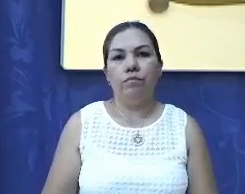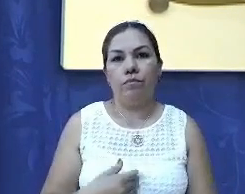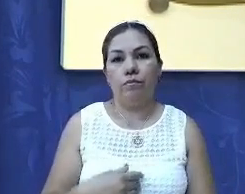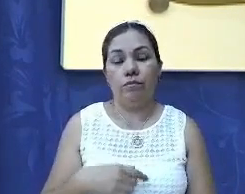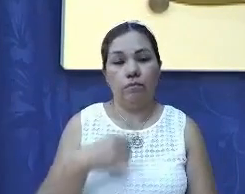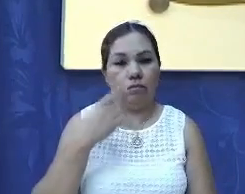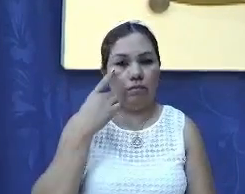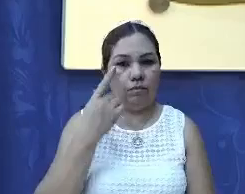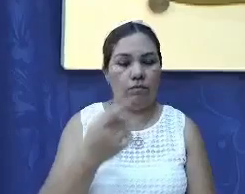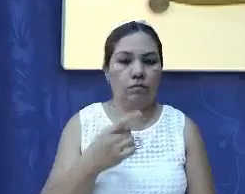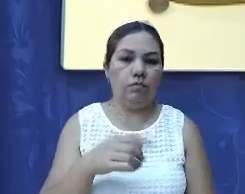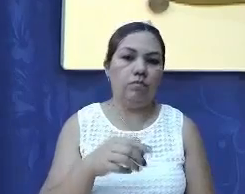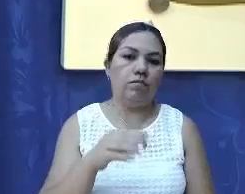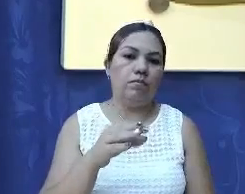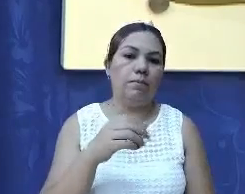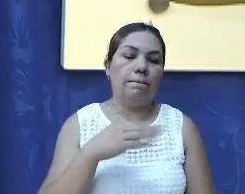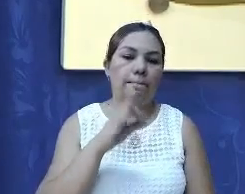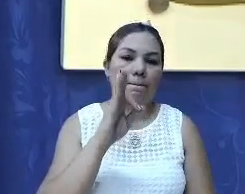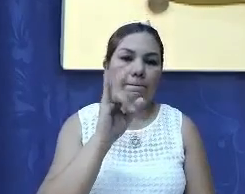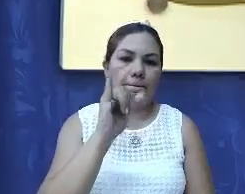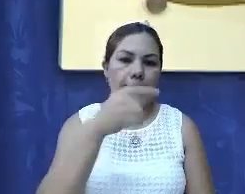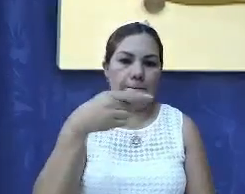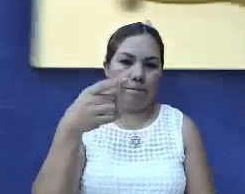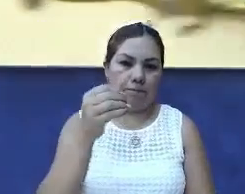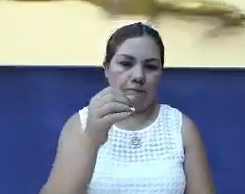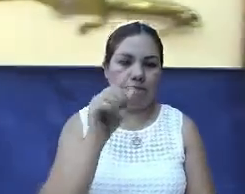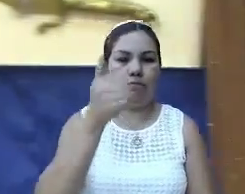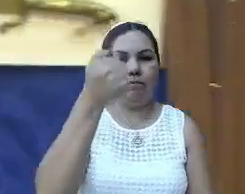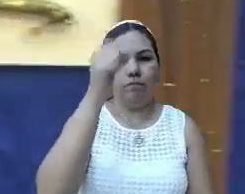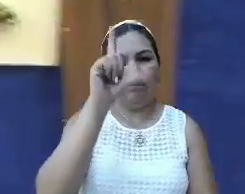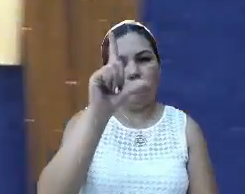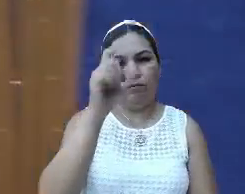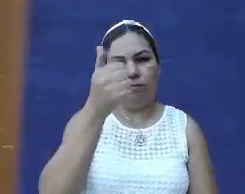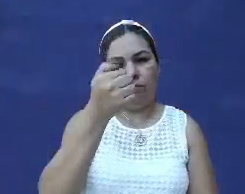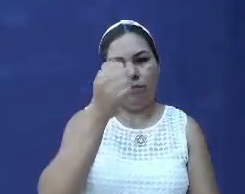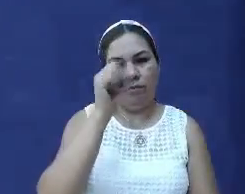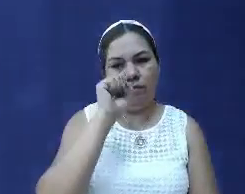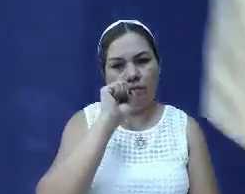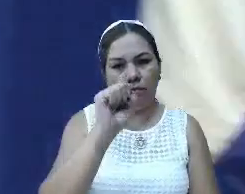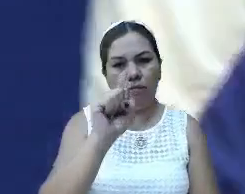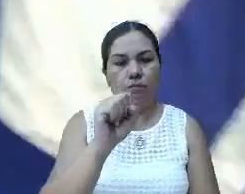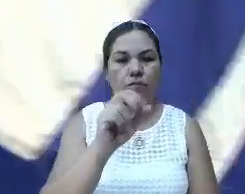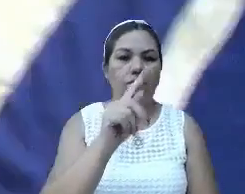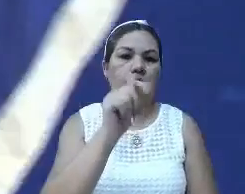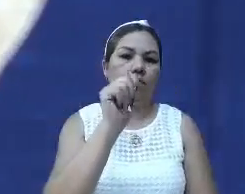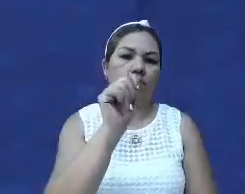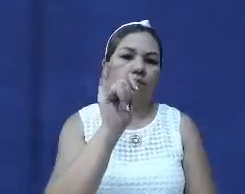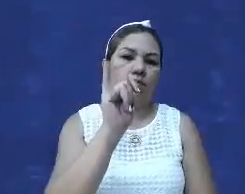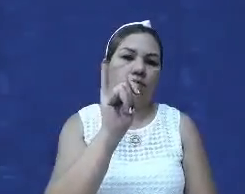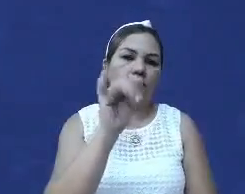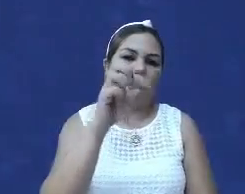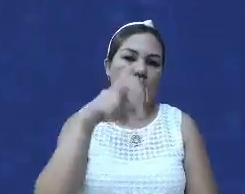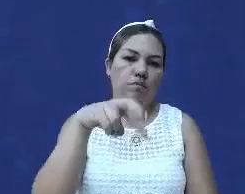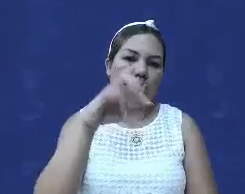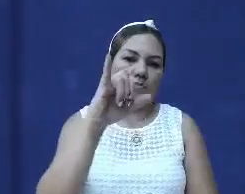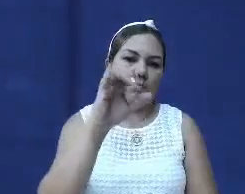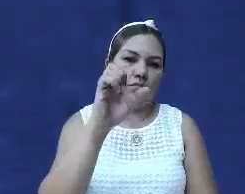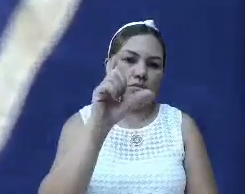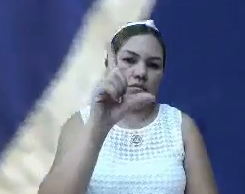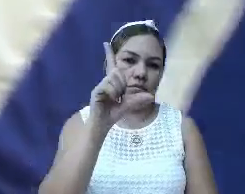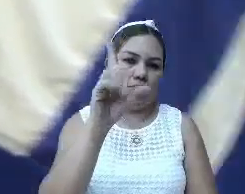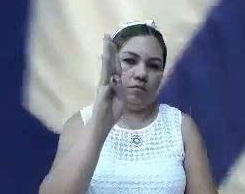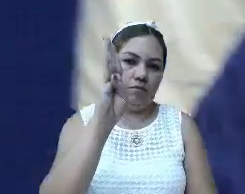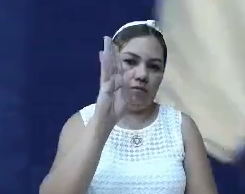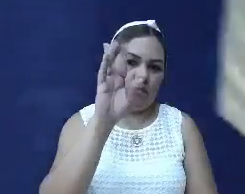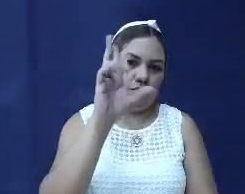Entonces, diga conmigo, las tinieblas siempre tienen una estrategia para apagar